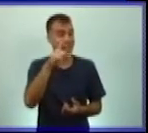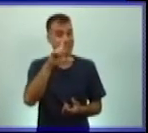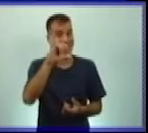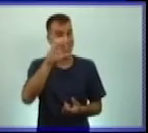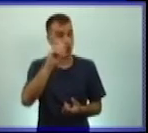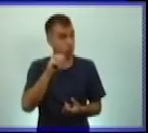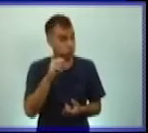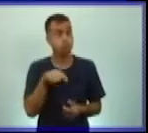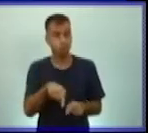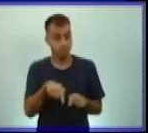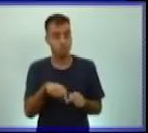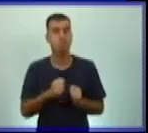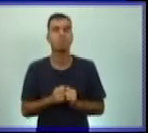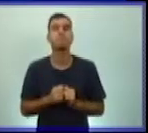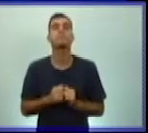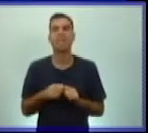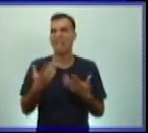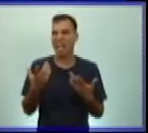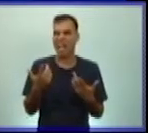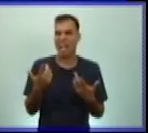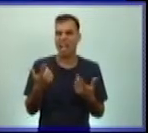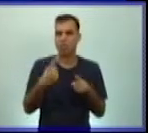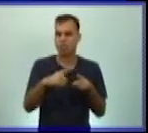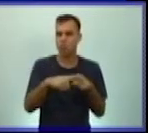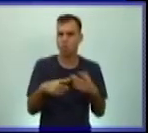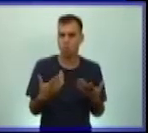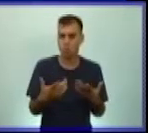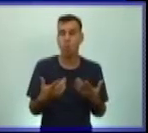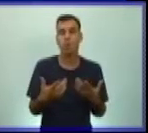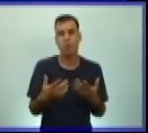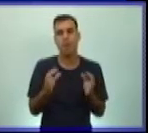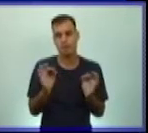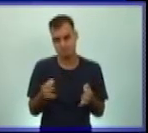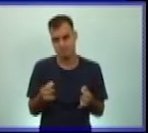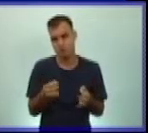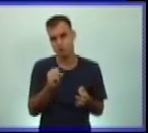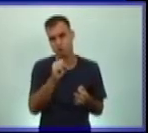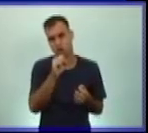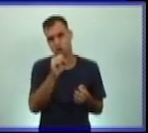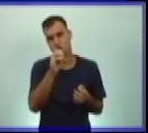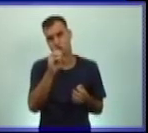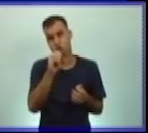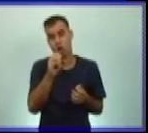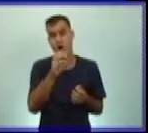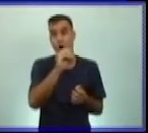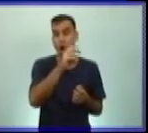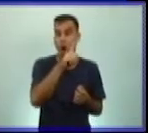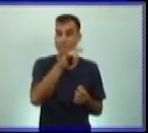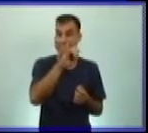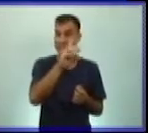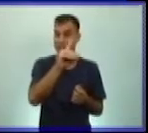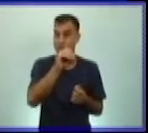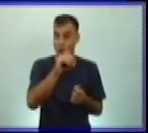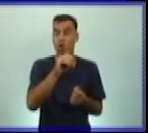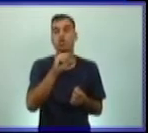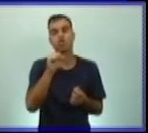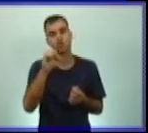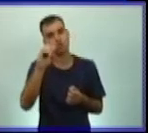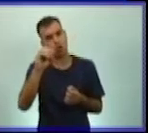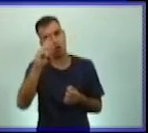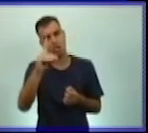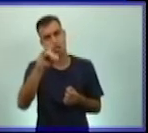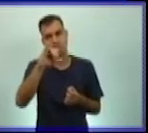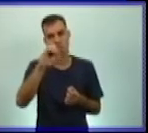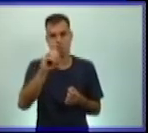sustancia será. En ese caso quiero decirles que es el óxido de sodio. O un inciso B, donde tenemos el